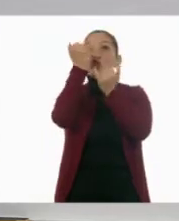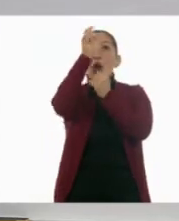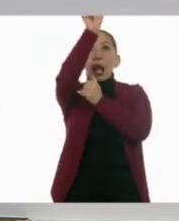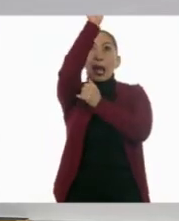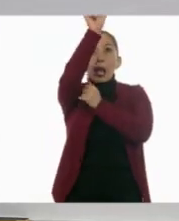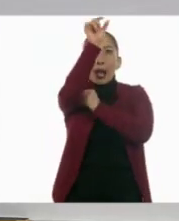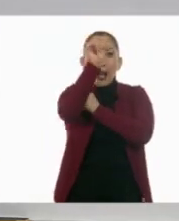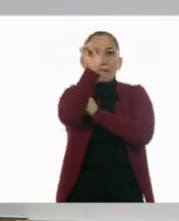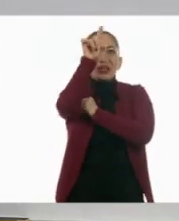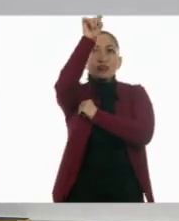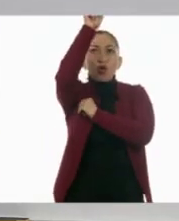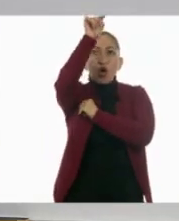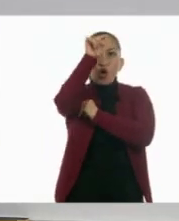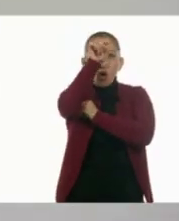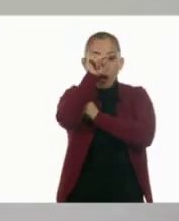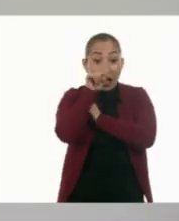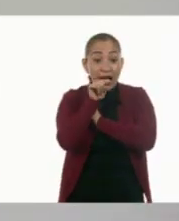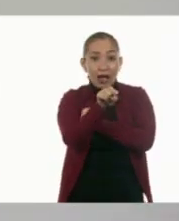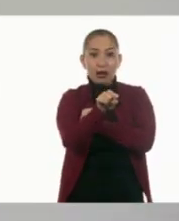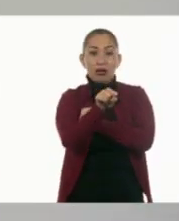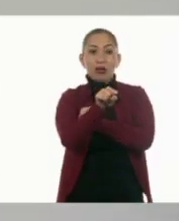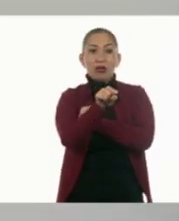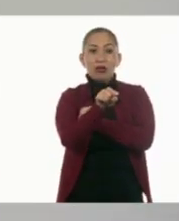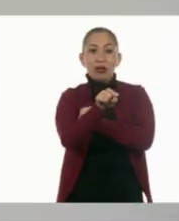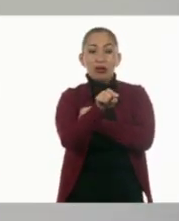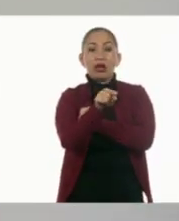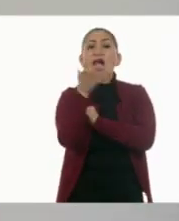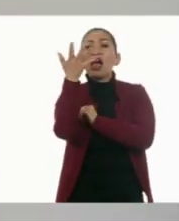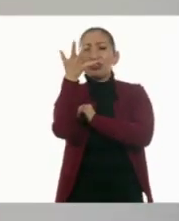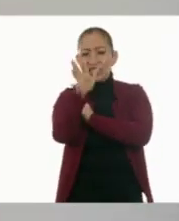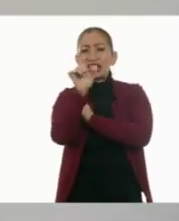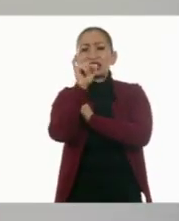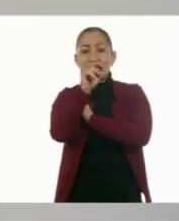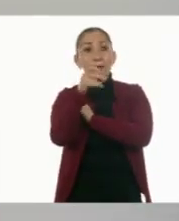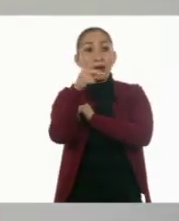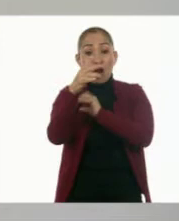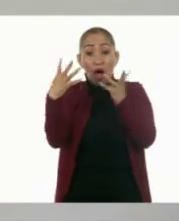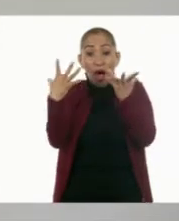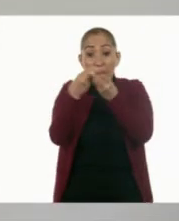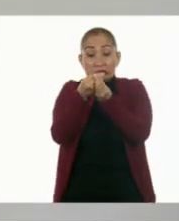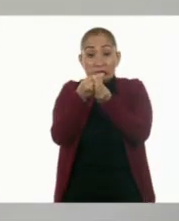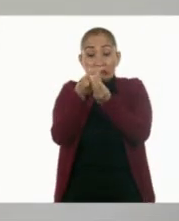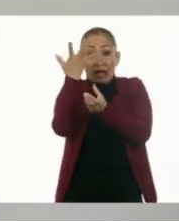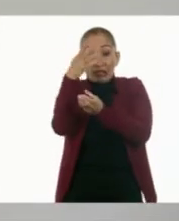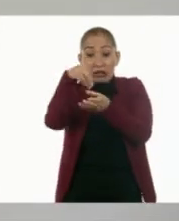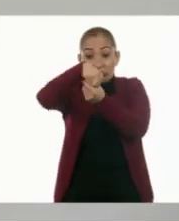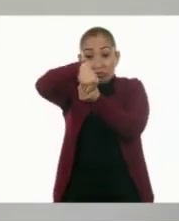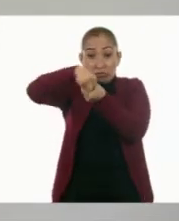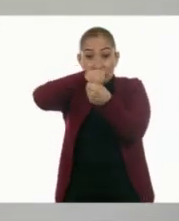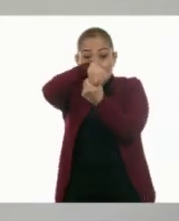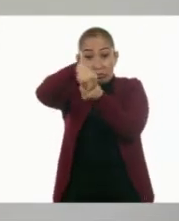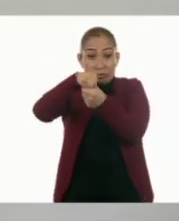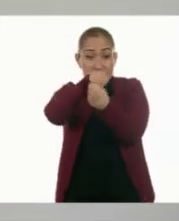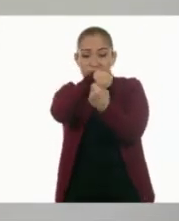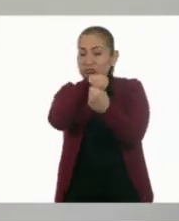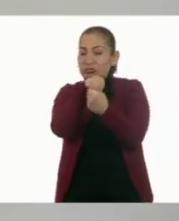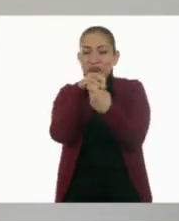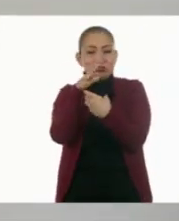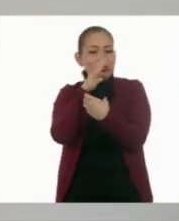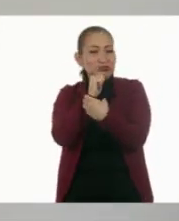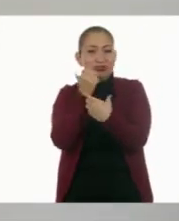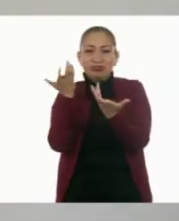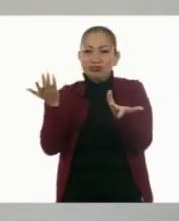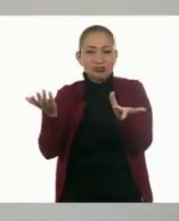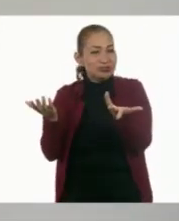y efectivamente, sumar 9 más 1 nos da 10. Sí. Pero no vamos a poner el 10 aquí, porque si hiciéramos